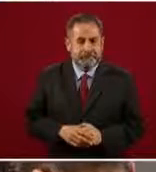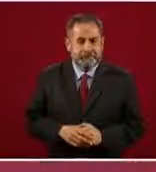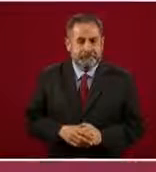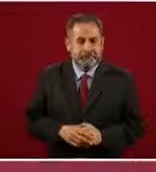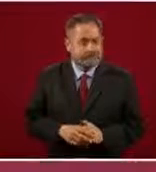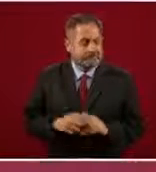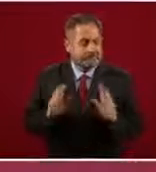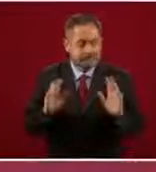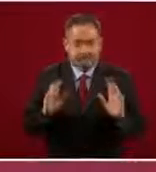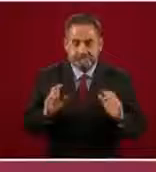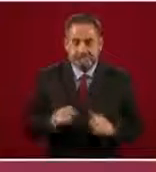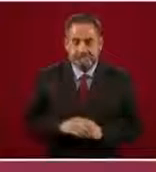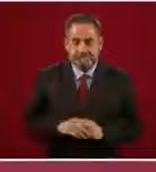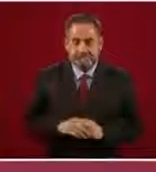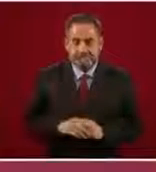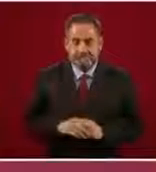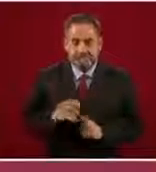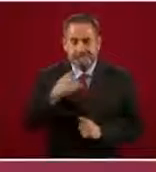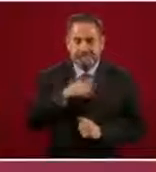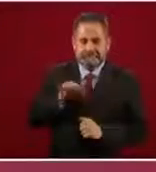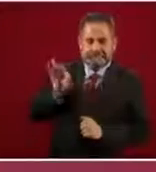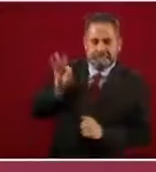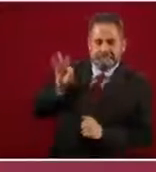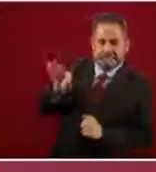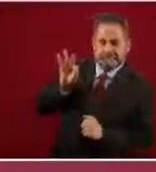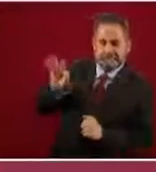aunque nos cuquen,